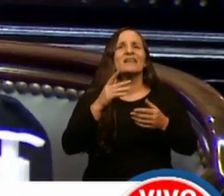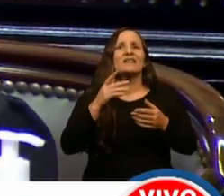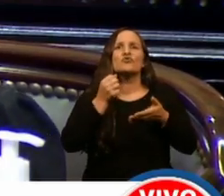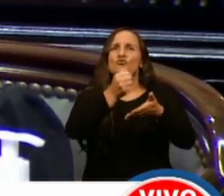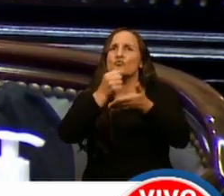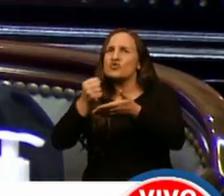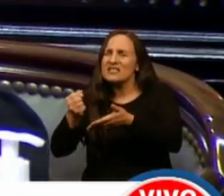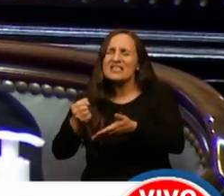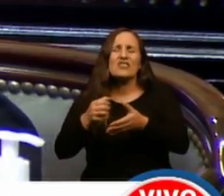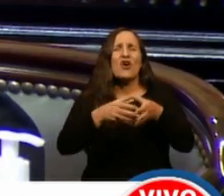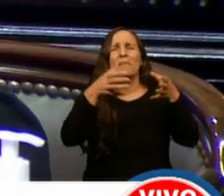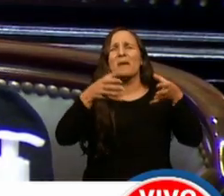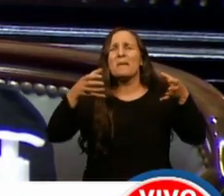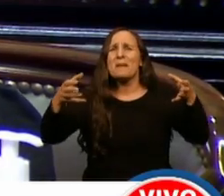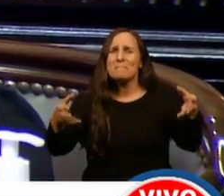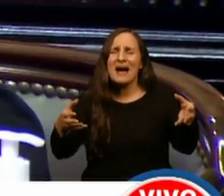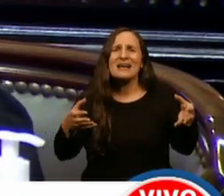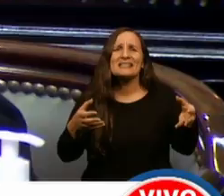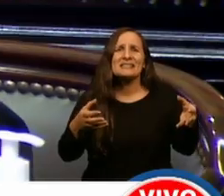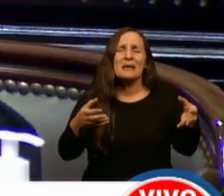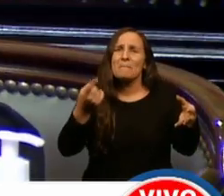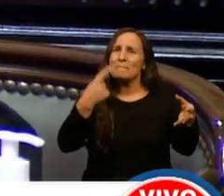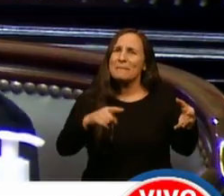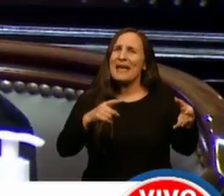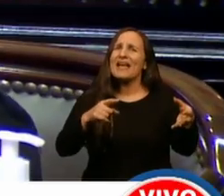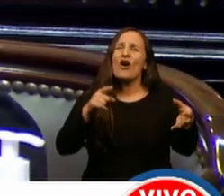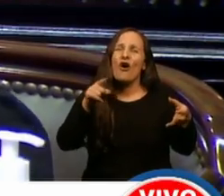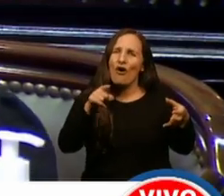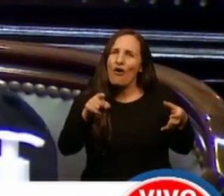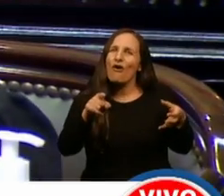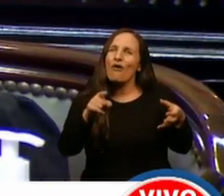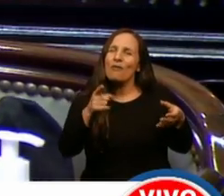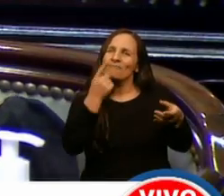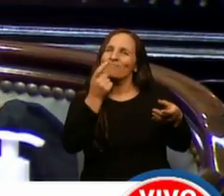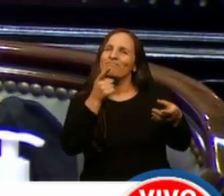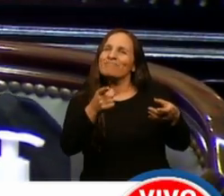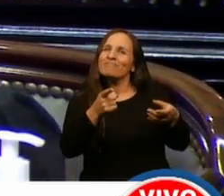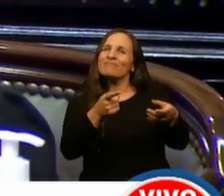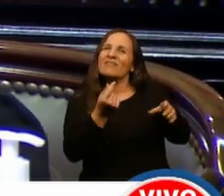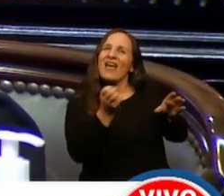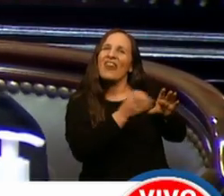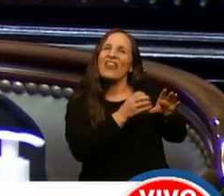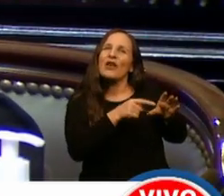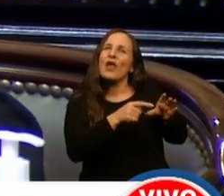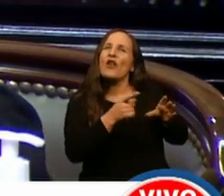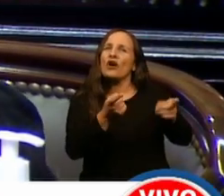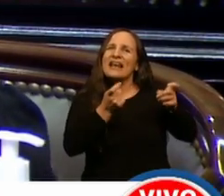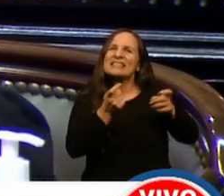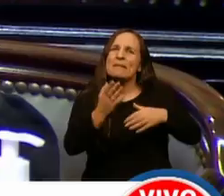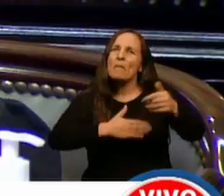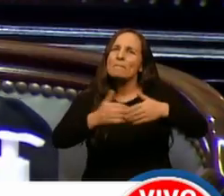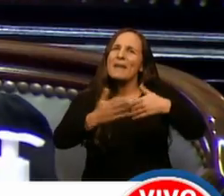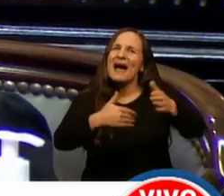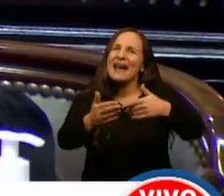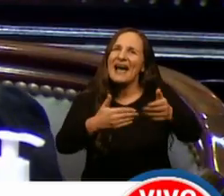subsidios qué están haciendo sin lugar a dudas quita el dinero de la infraestructura que necesitamos